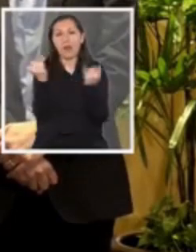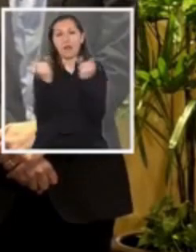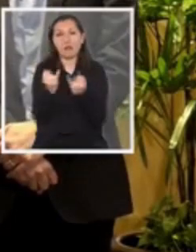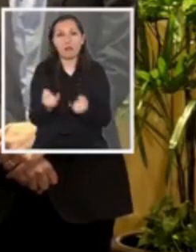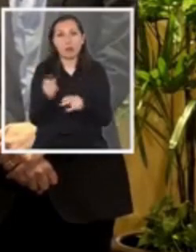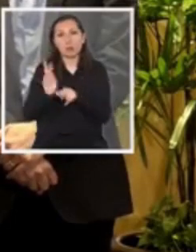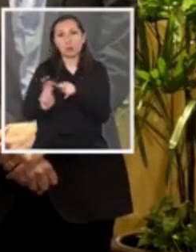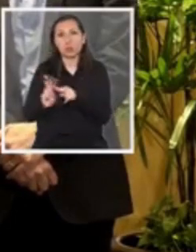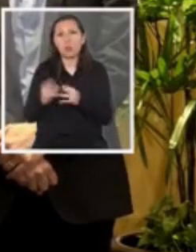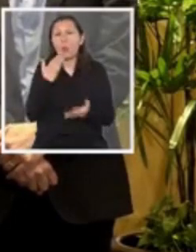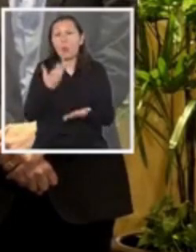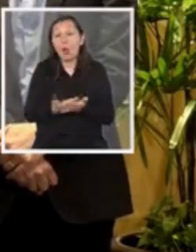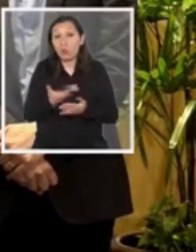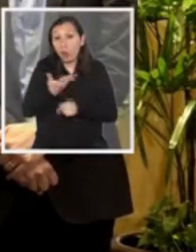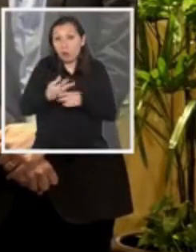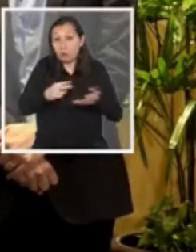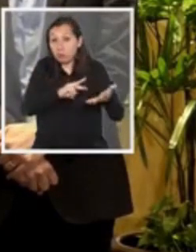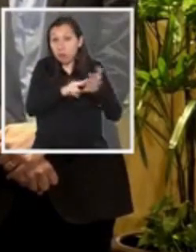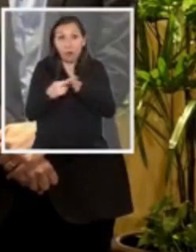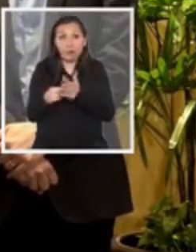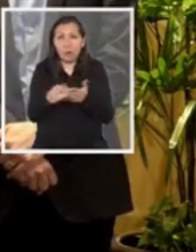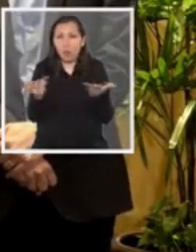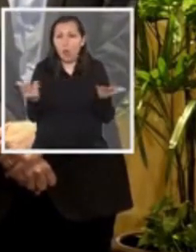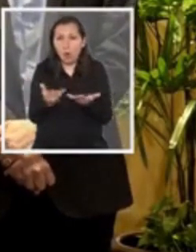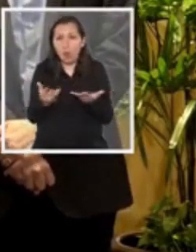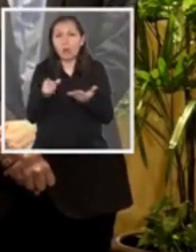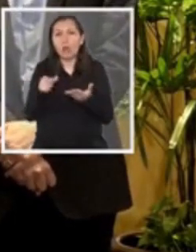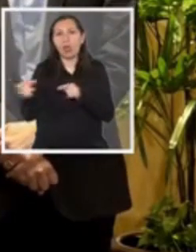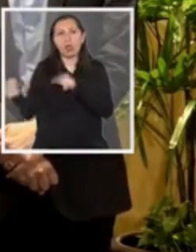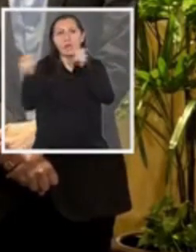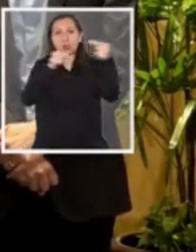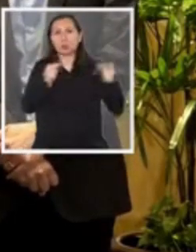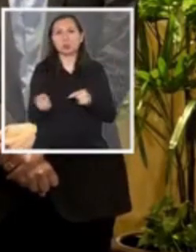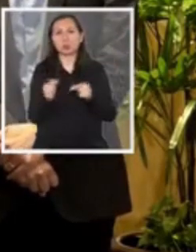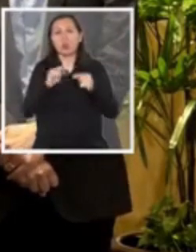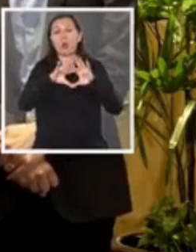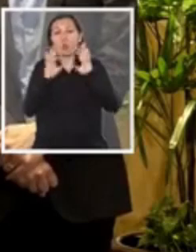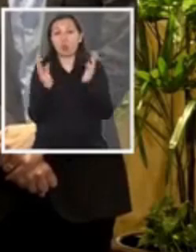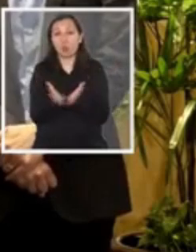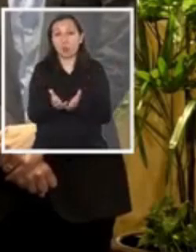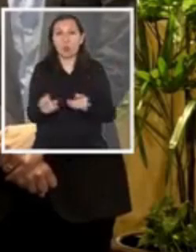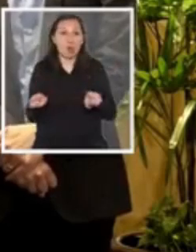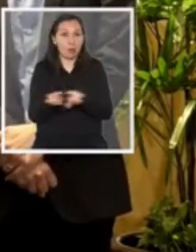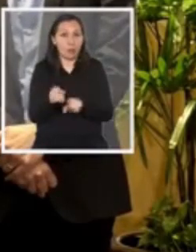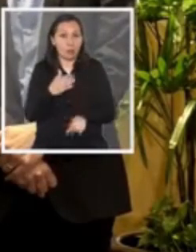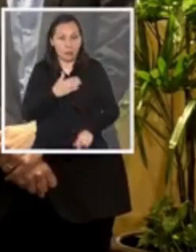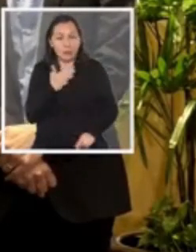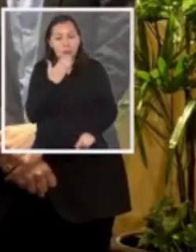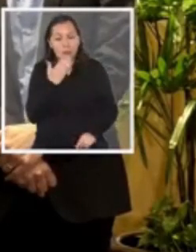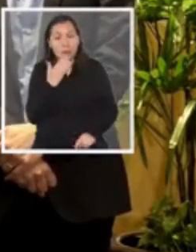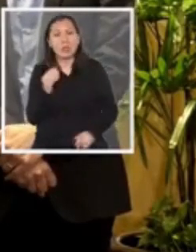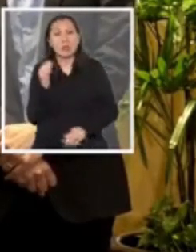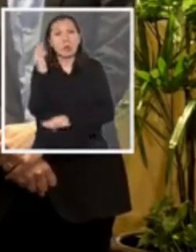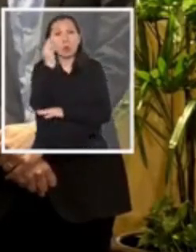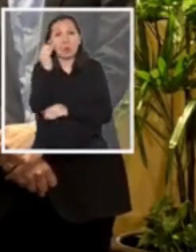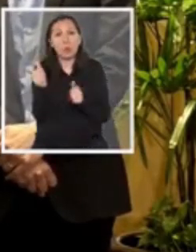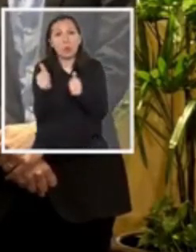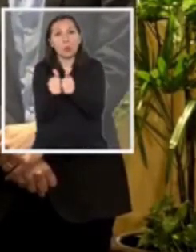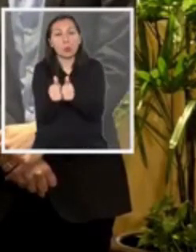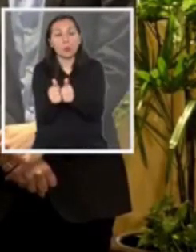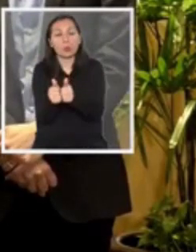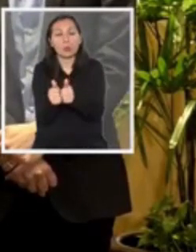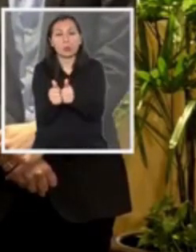de solución de controversias que existen hoy día y que están en discusión en el mundo. Asimismo, me junté con